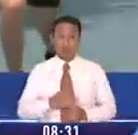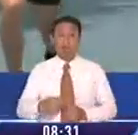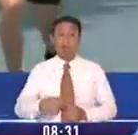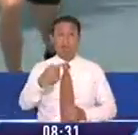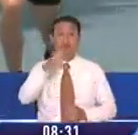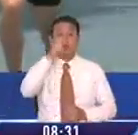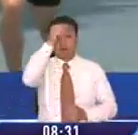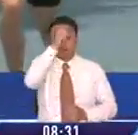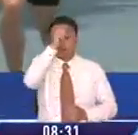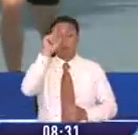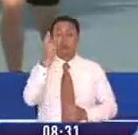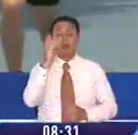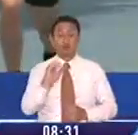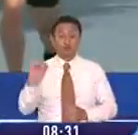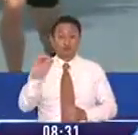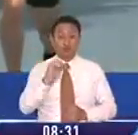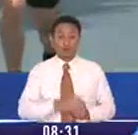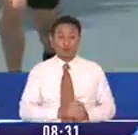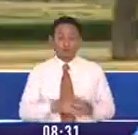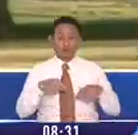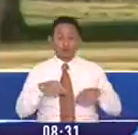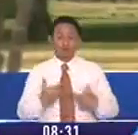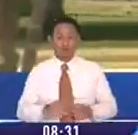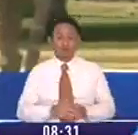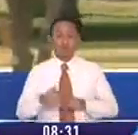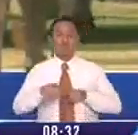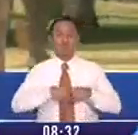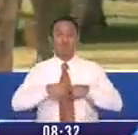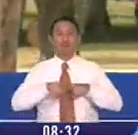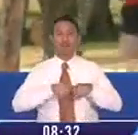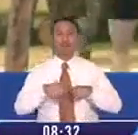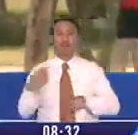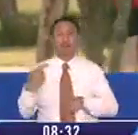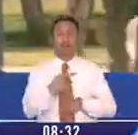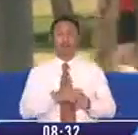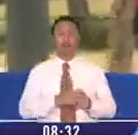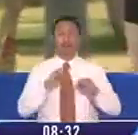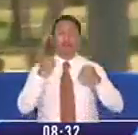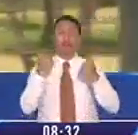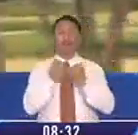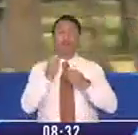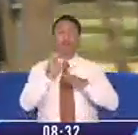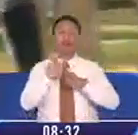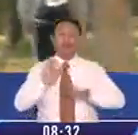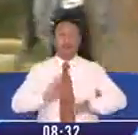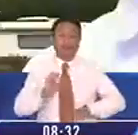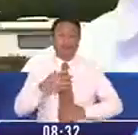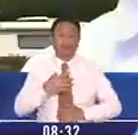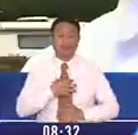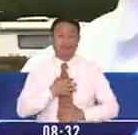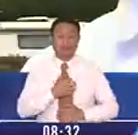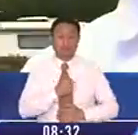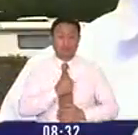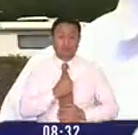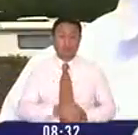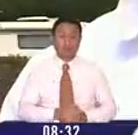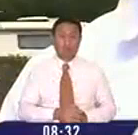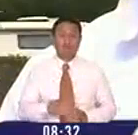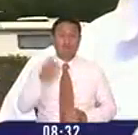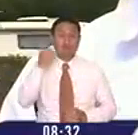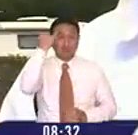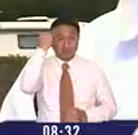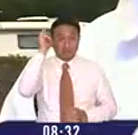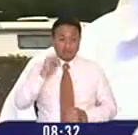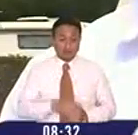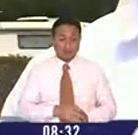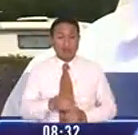domingo, 1 de octubre, será el protagonista de una carrera que organiza la Sociedad Ecuatoriana de Cardiología. La idea con la carrera es fomentar